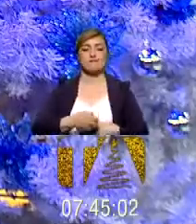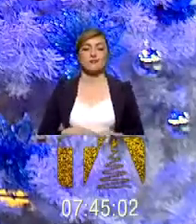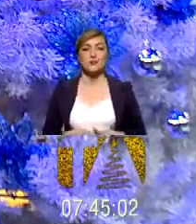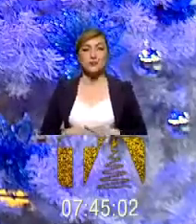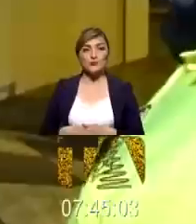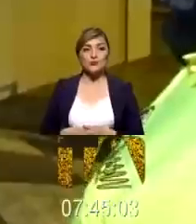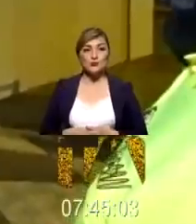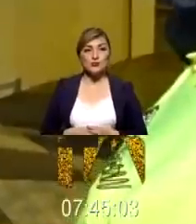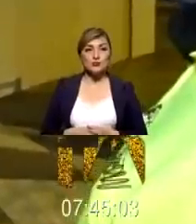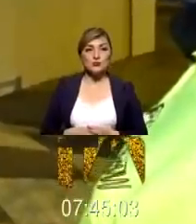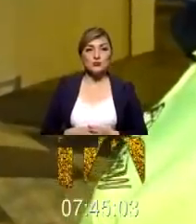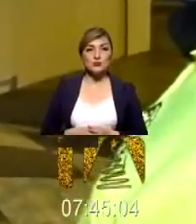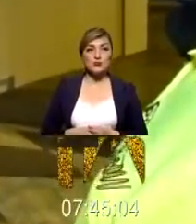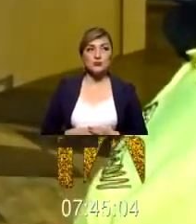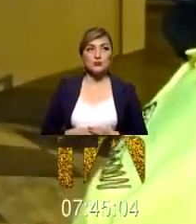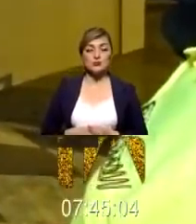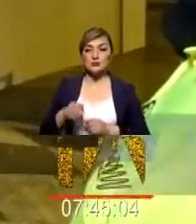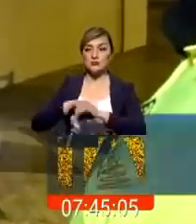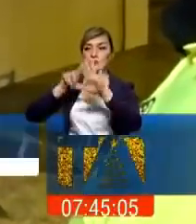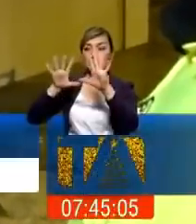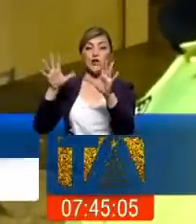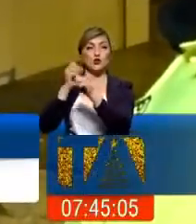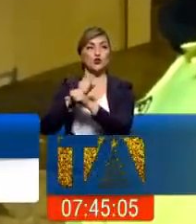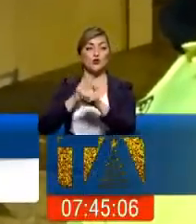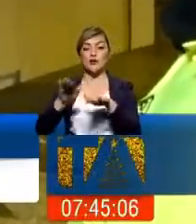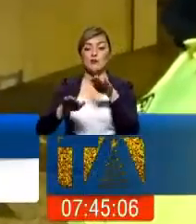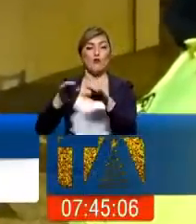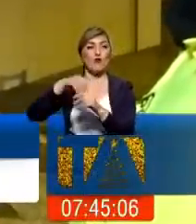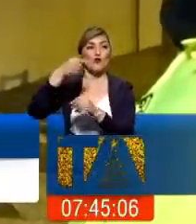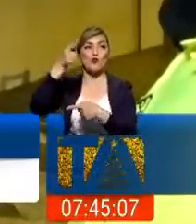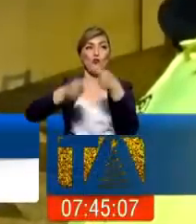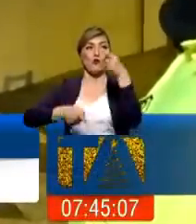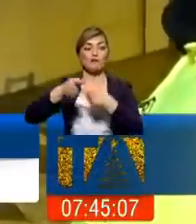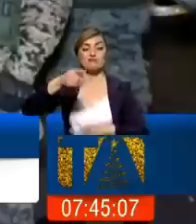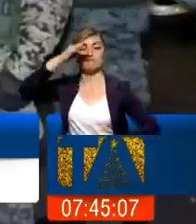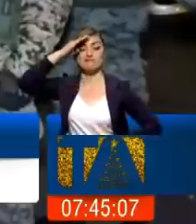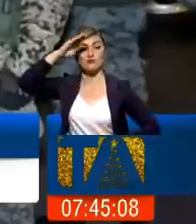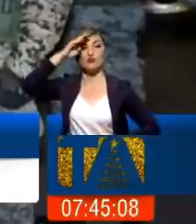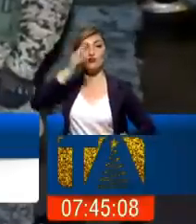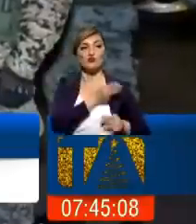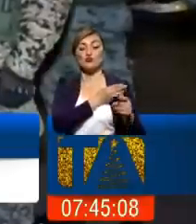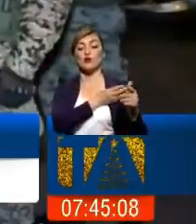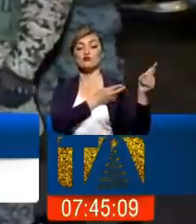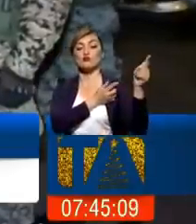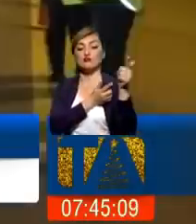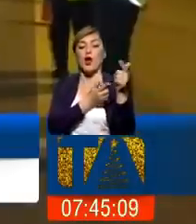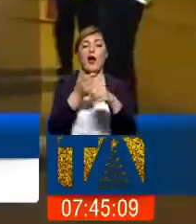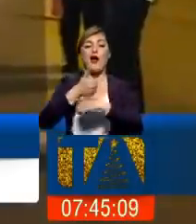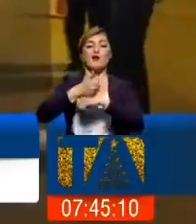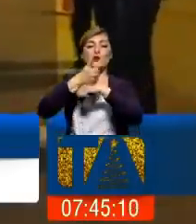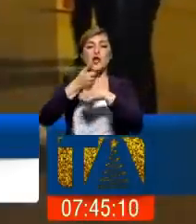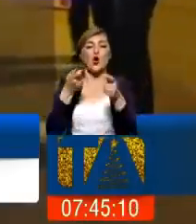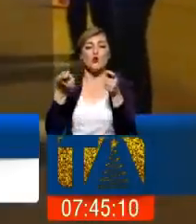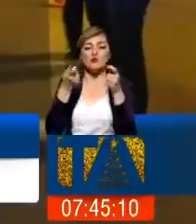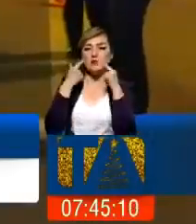infractores. A partir de las 22 horas ustedes ya no pueden circular, ¿sí? Ejército, policía y autoridades de control unen esfuerzos